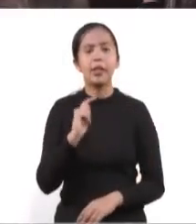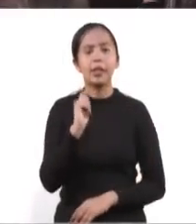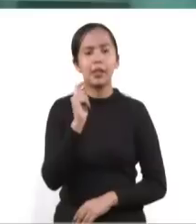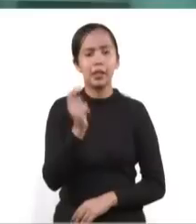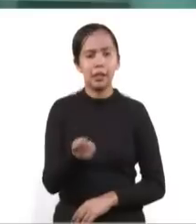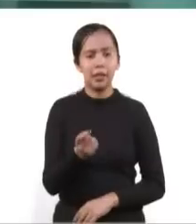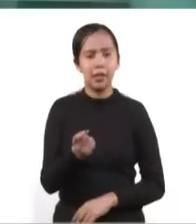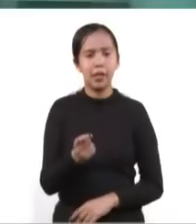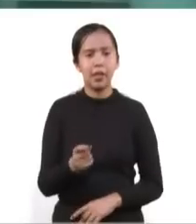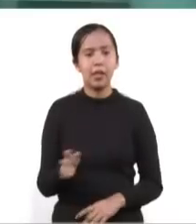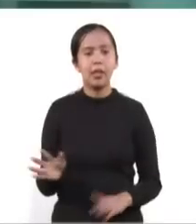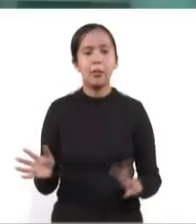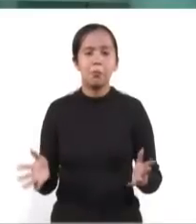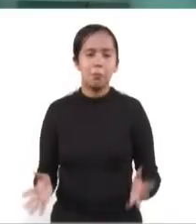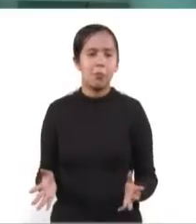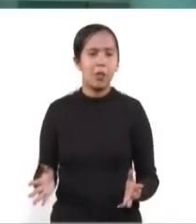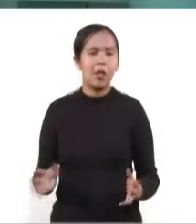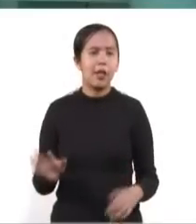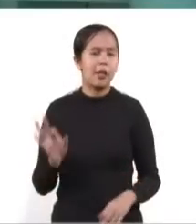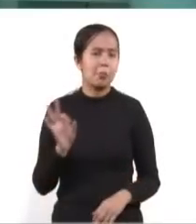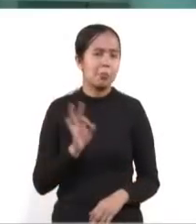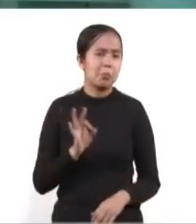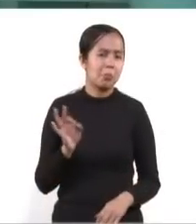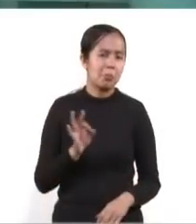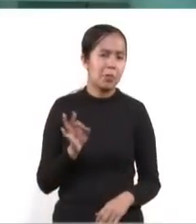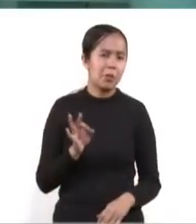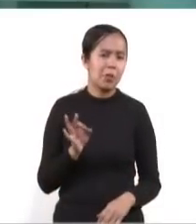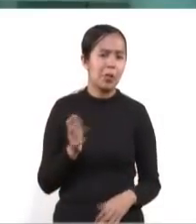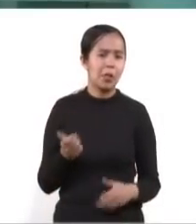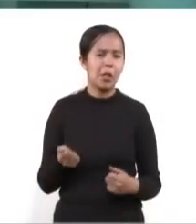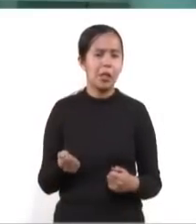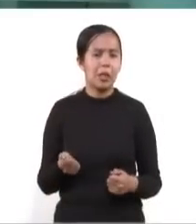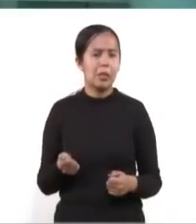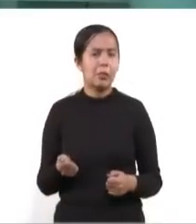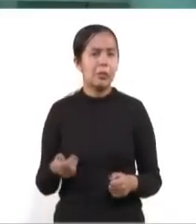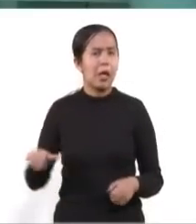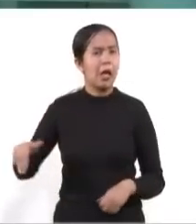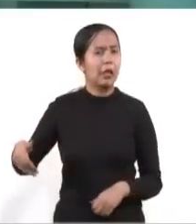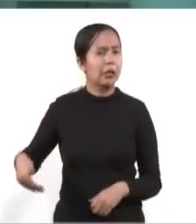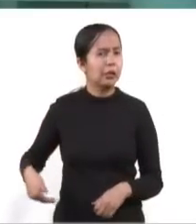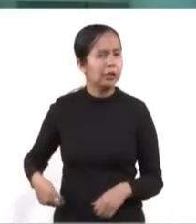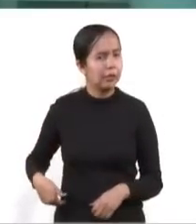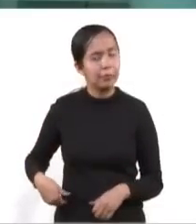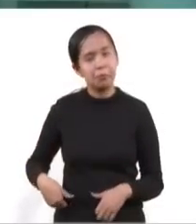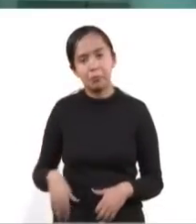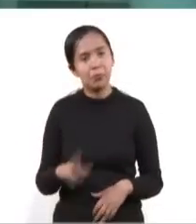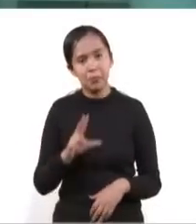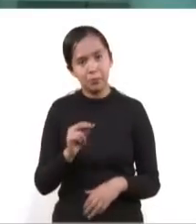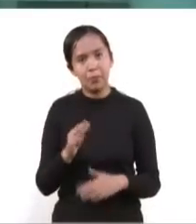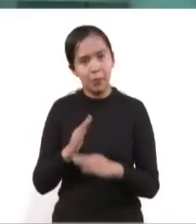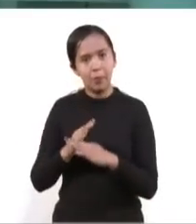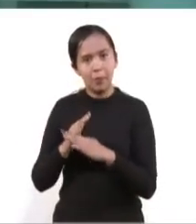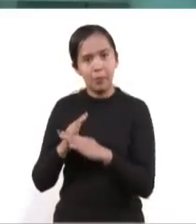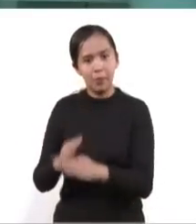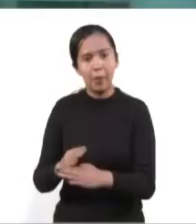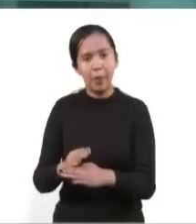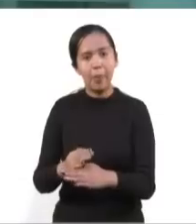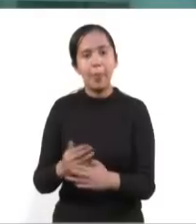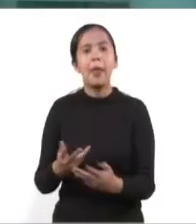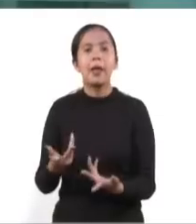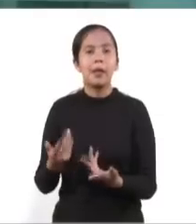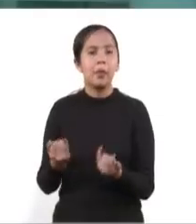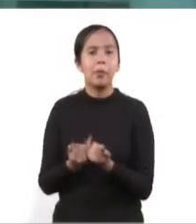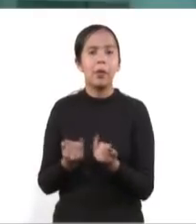pudiese presentarse alguna conflagración en este tipo de instalación y está preparada,